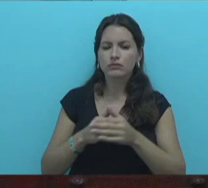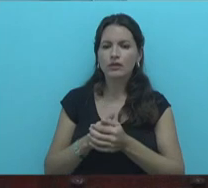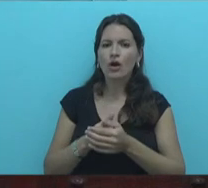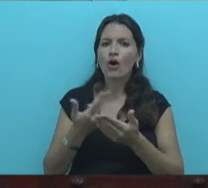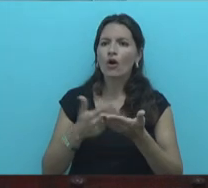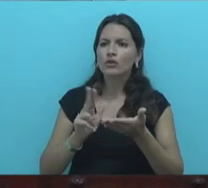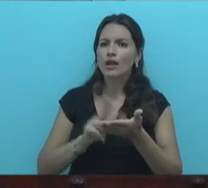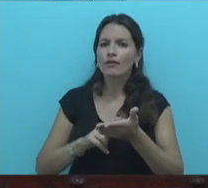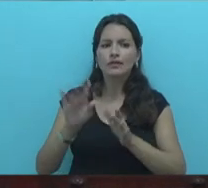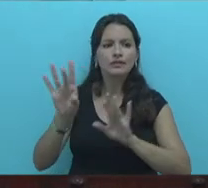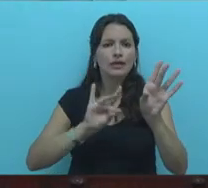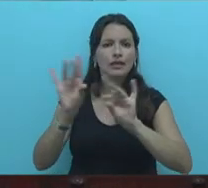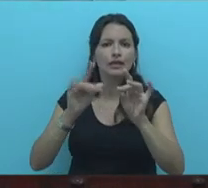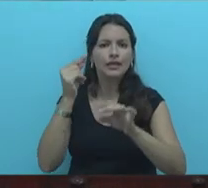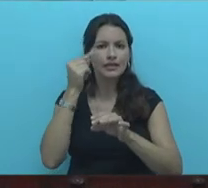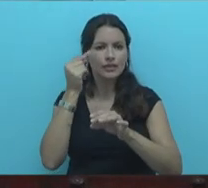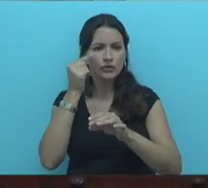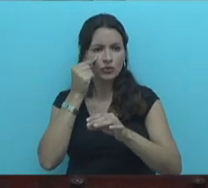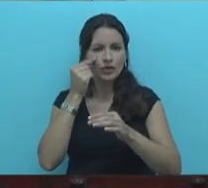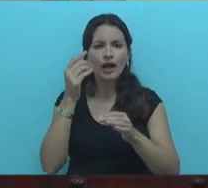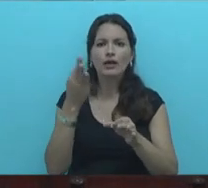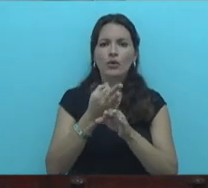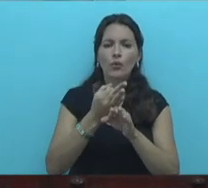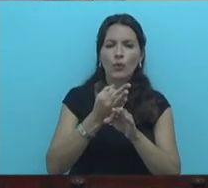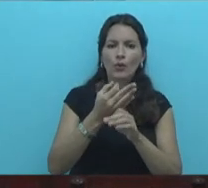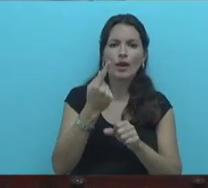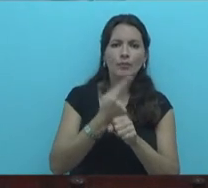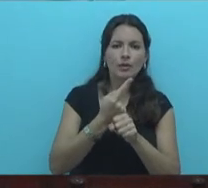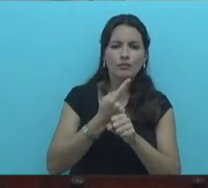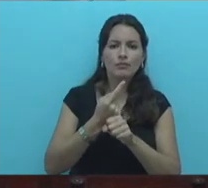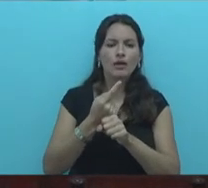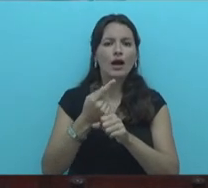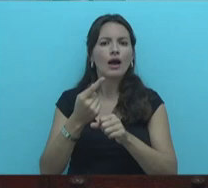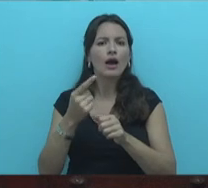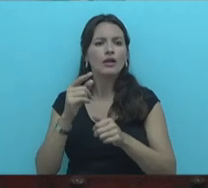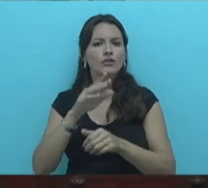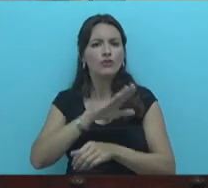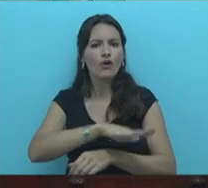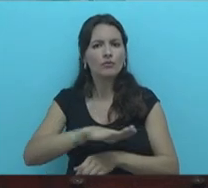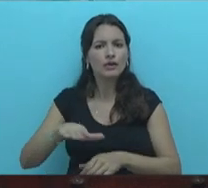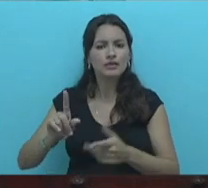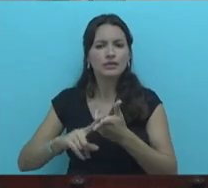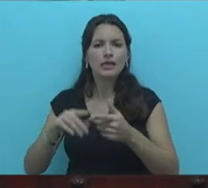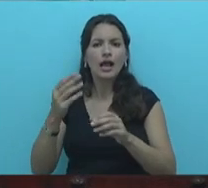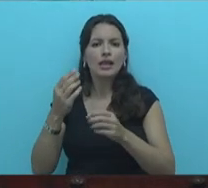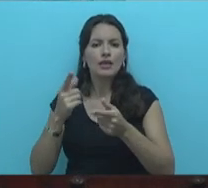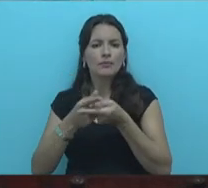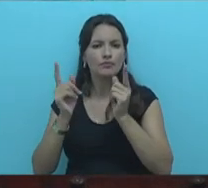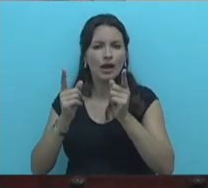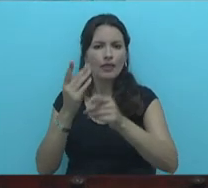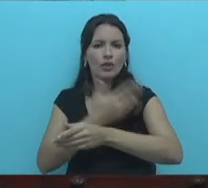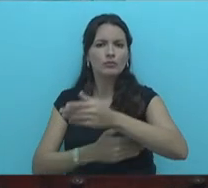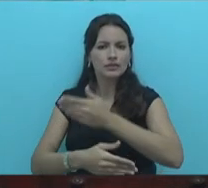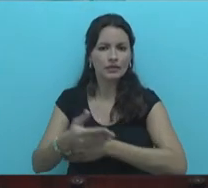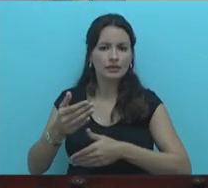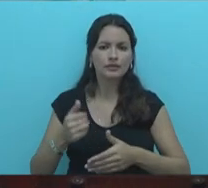del concurso de ascenso de niveles inicial, primario y modalidad especial, dirigido a los docentes que concursaron cargos en fecha